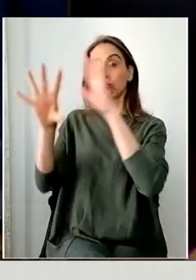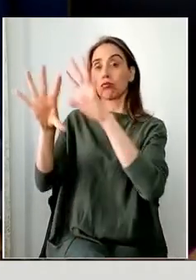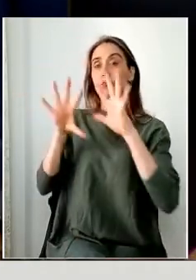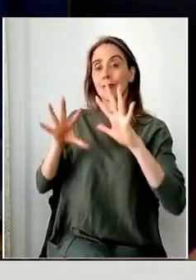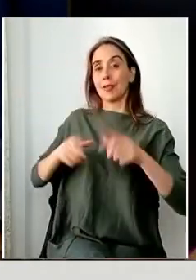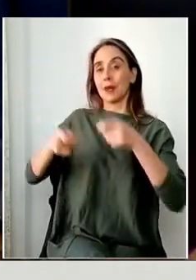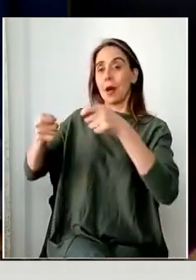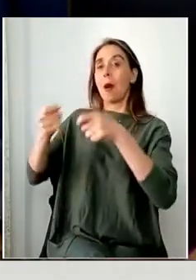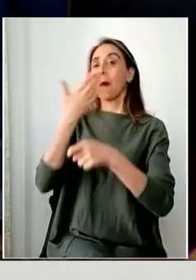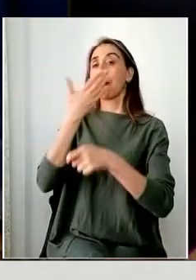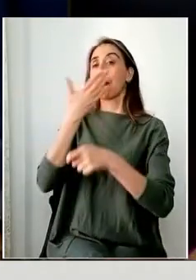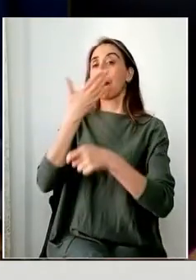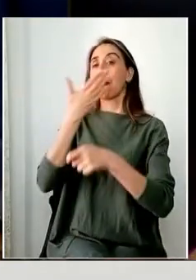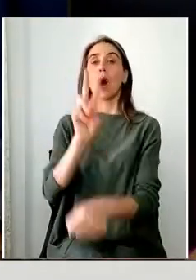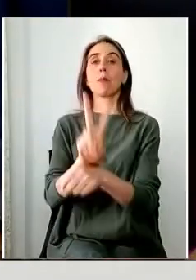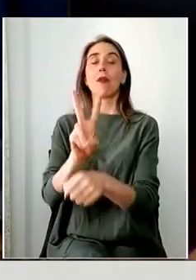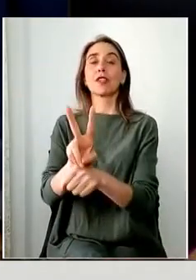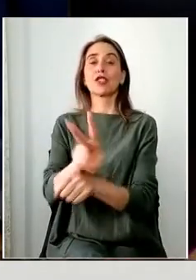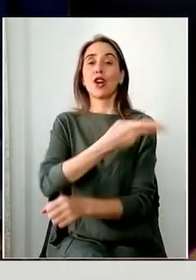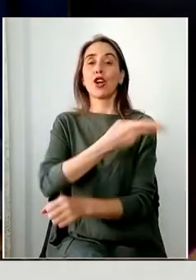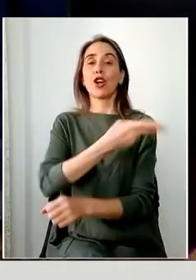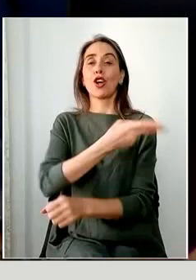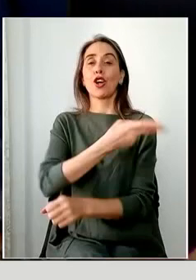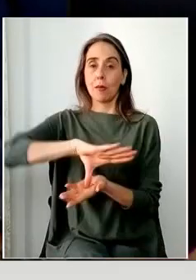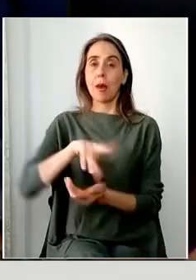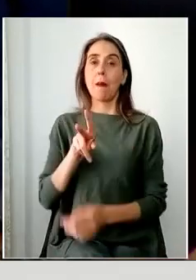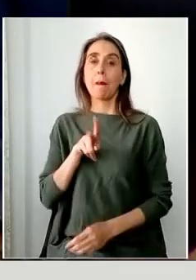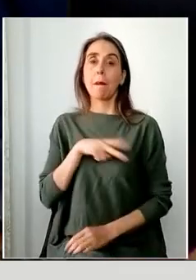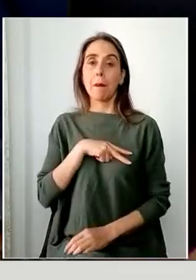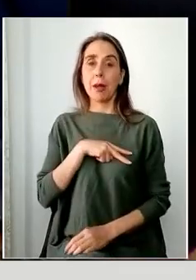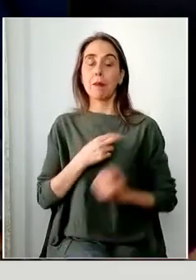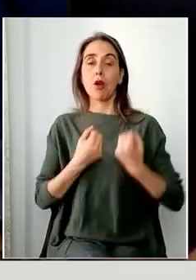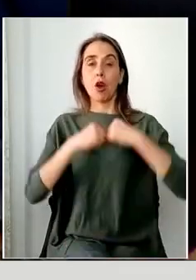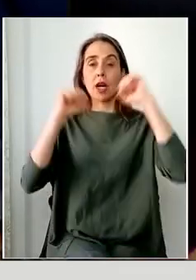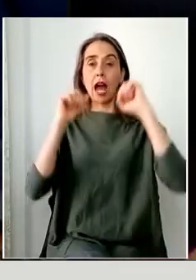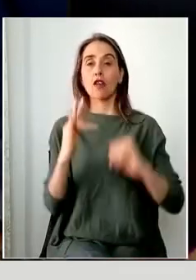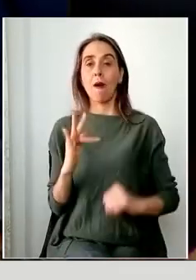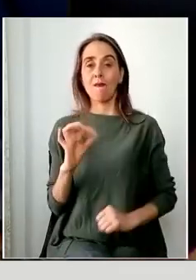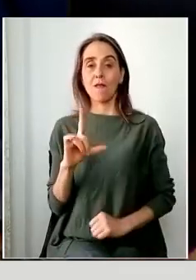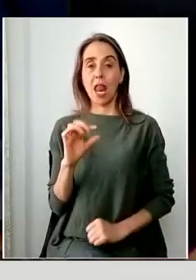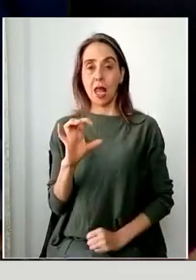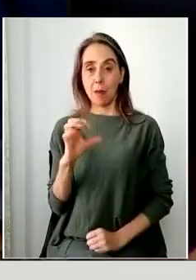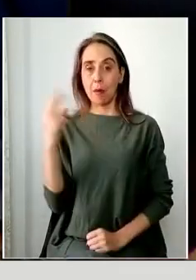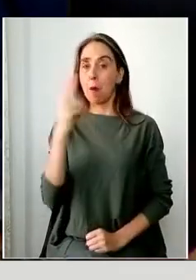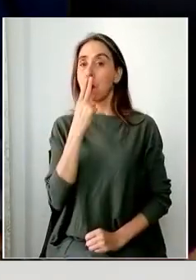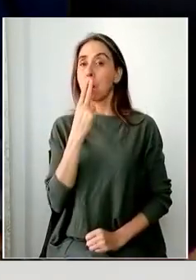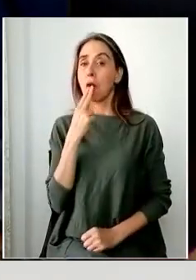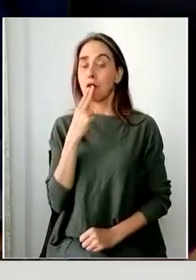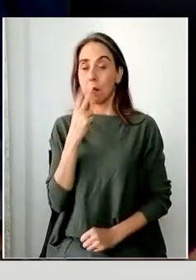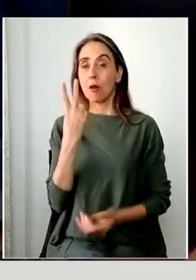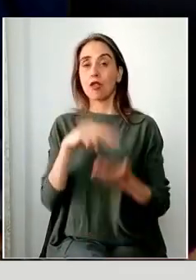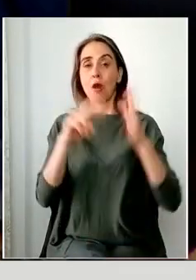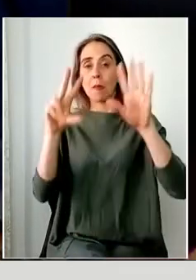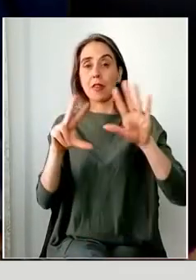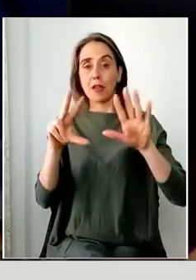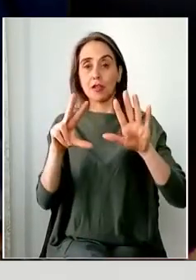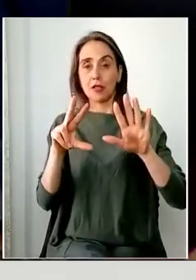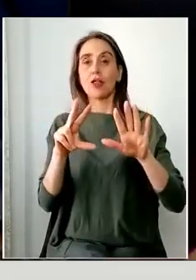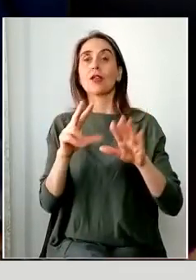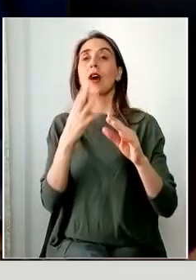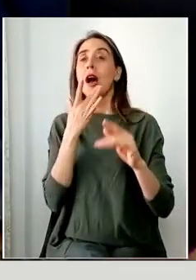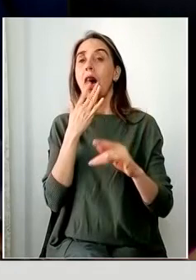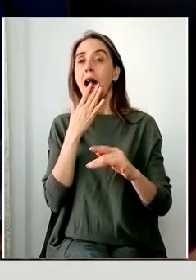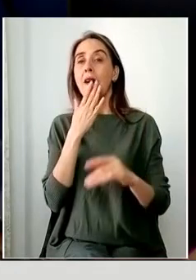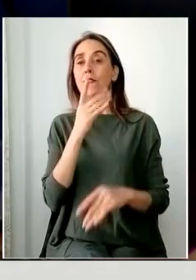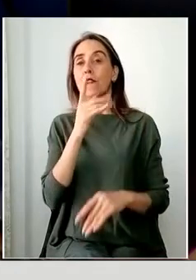profesor de nuestro país. Y ese premio lo ganó Felipe. Y el 2018 en Puerto Montt hablamos de la escuela